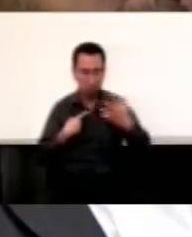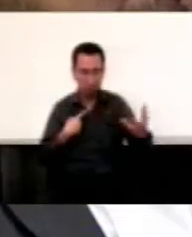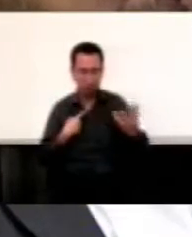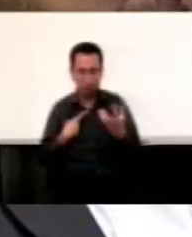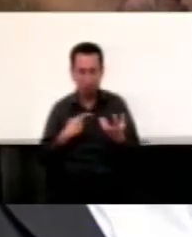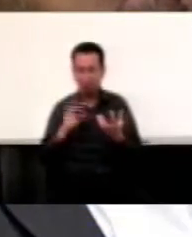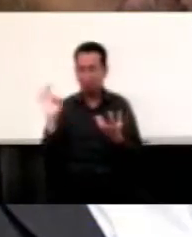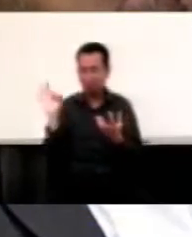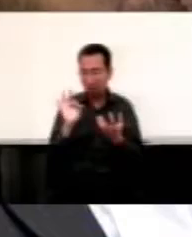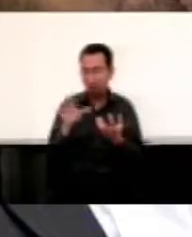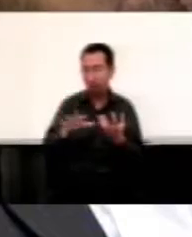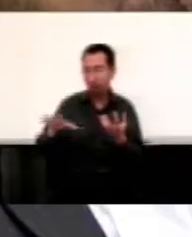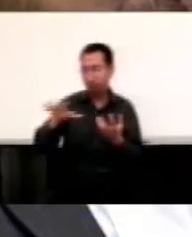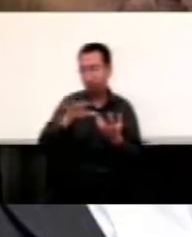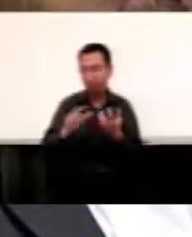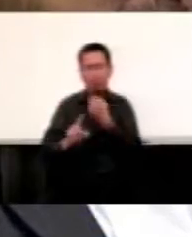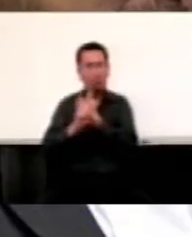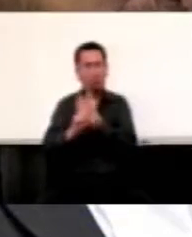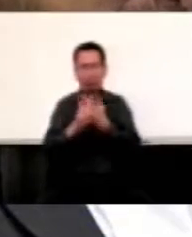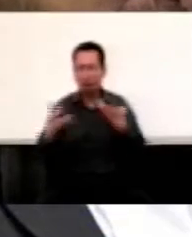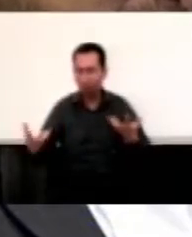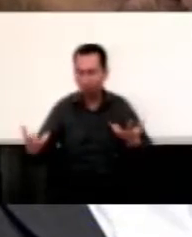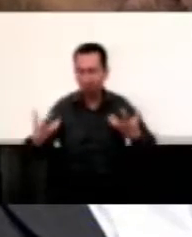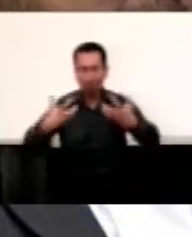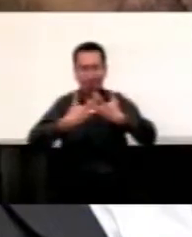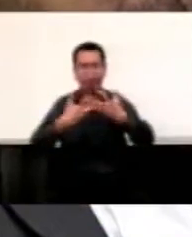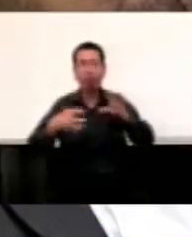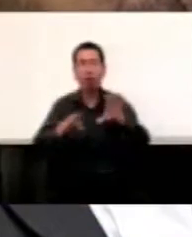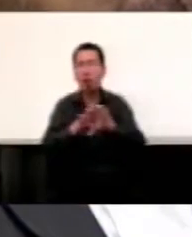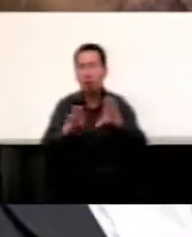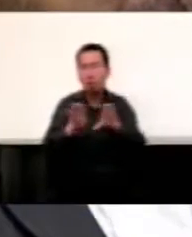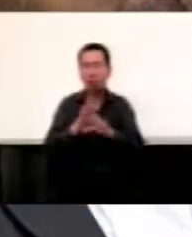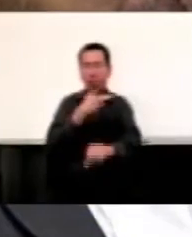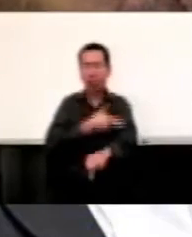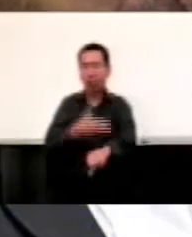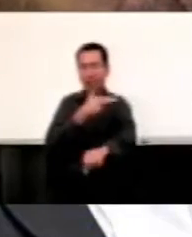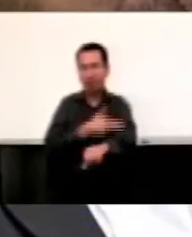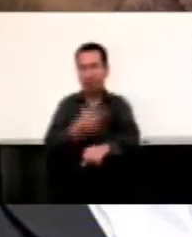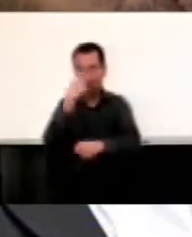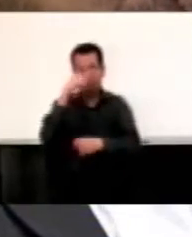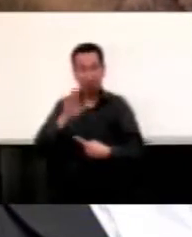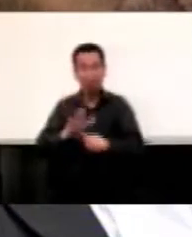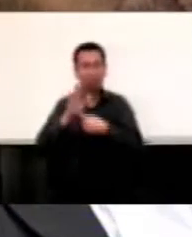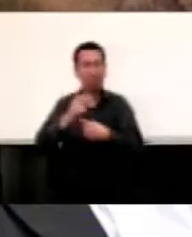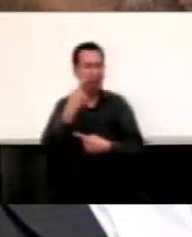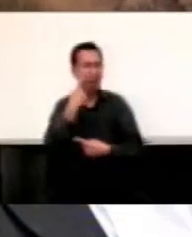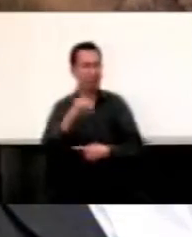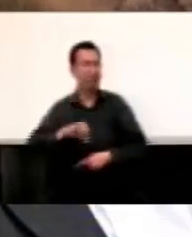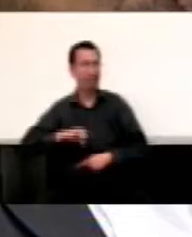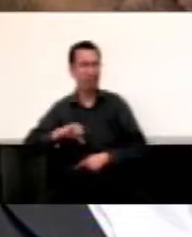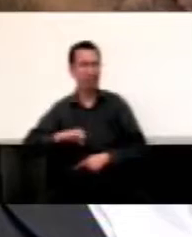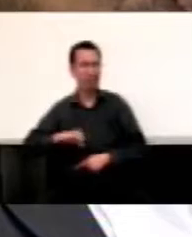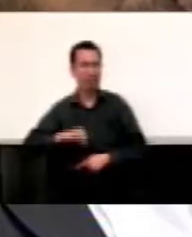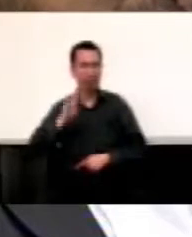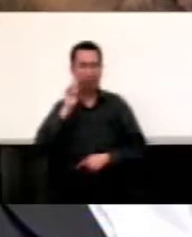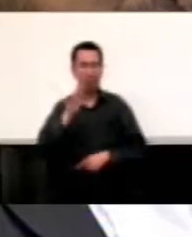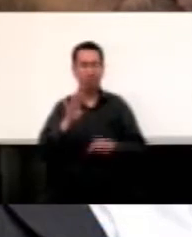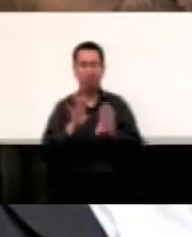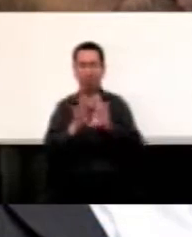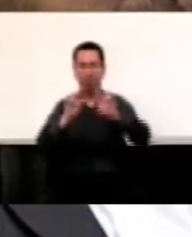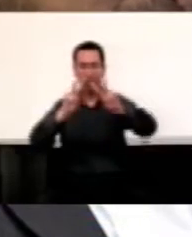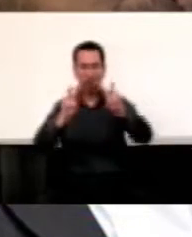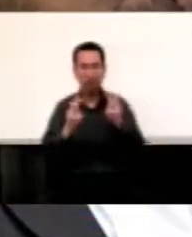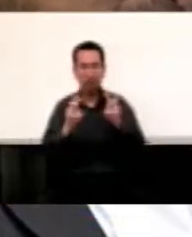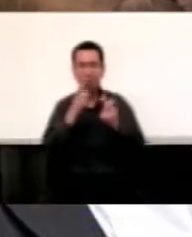probables escenarios. Y ellos plantean un escenario, y fíjense aquí lo interesante del tema, al